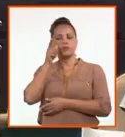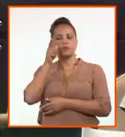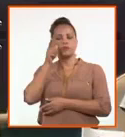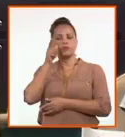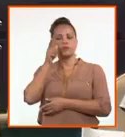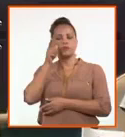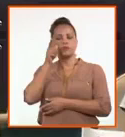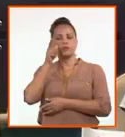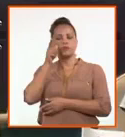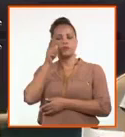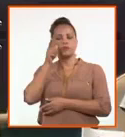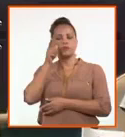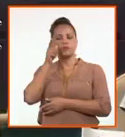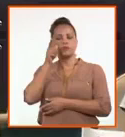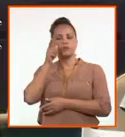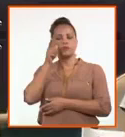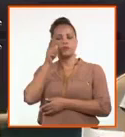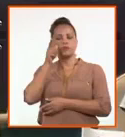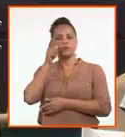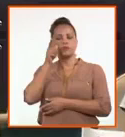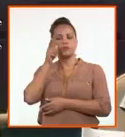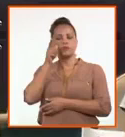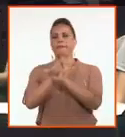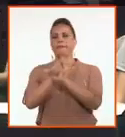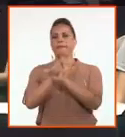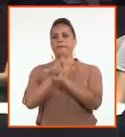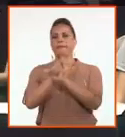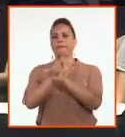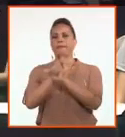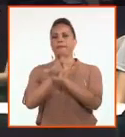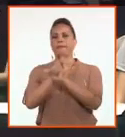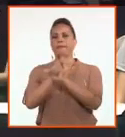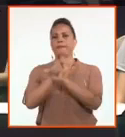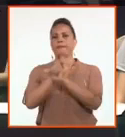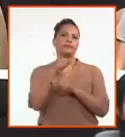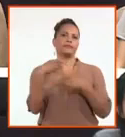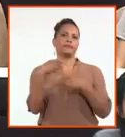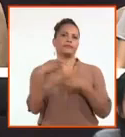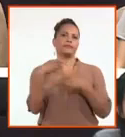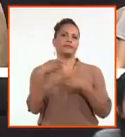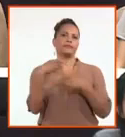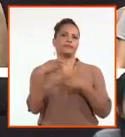atención a sus análisis sobre las tareas de impacto social, en particular los resultados